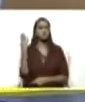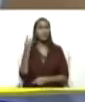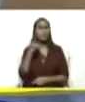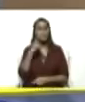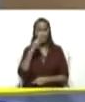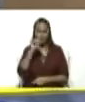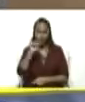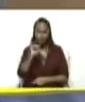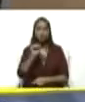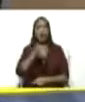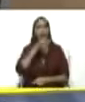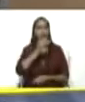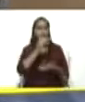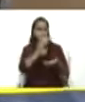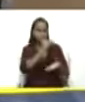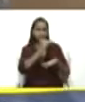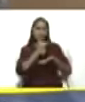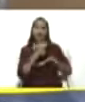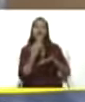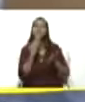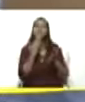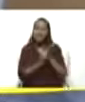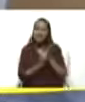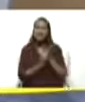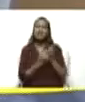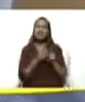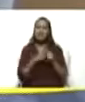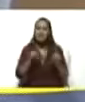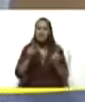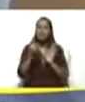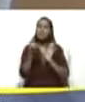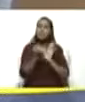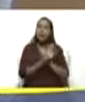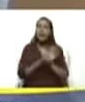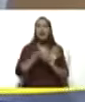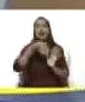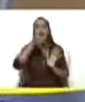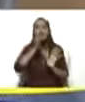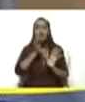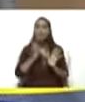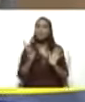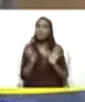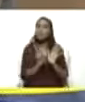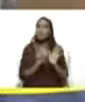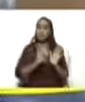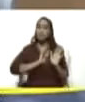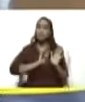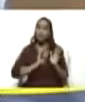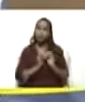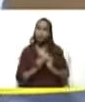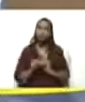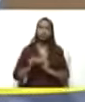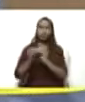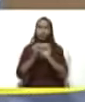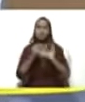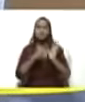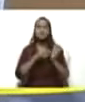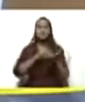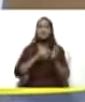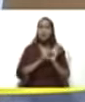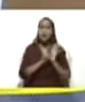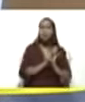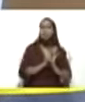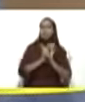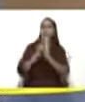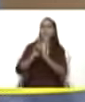estos obsequios para saborear el café venezolano, referencia en el mundo también con